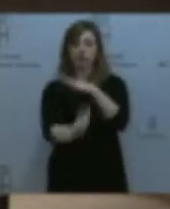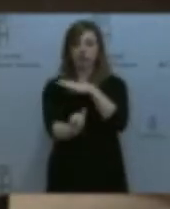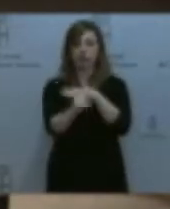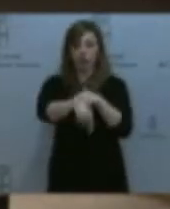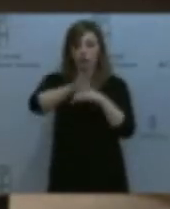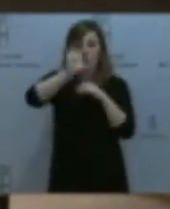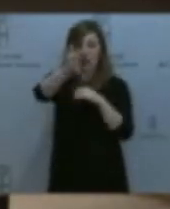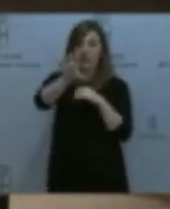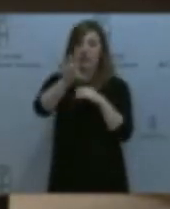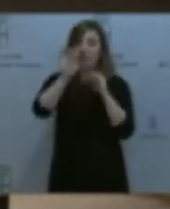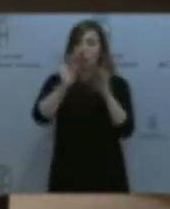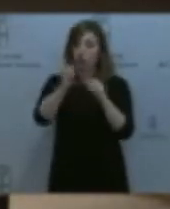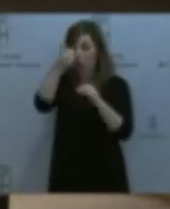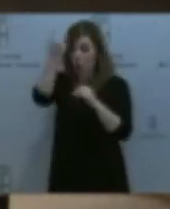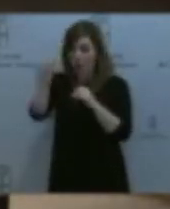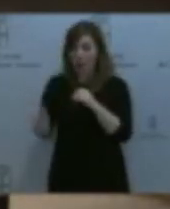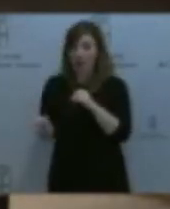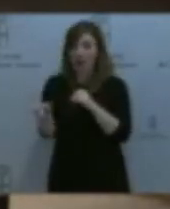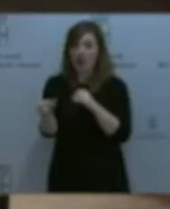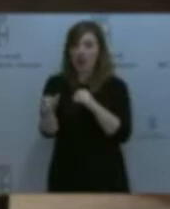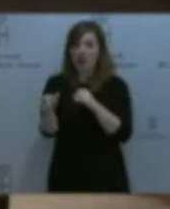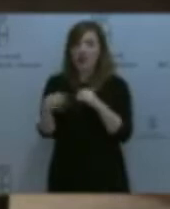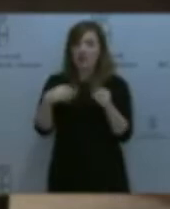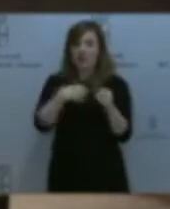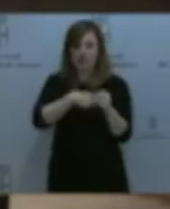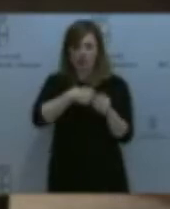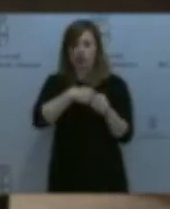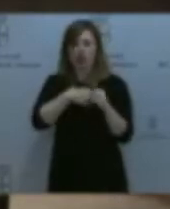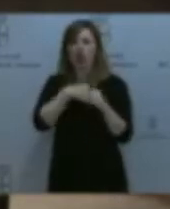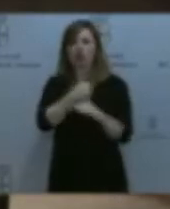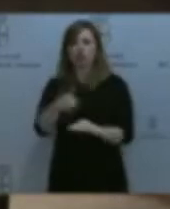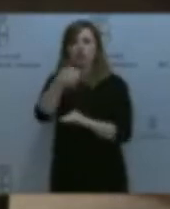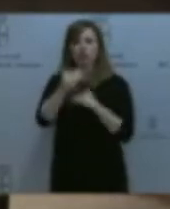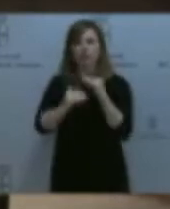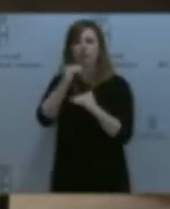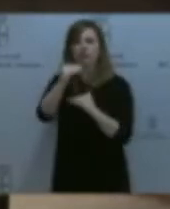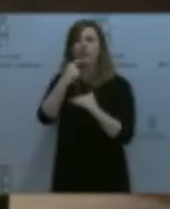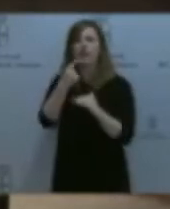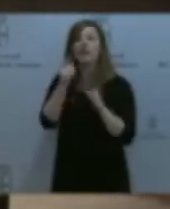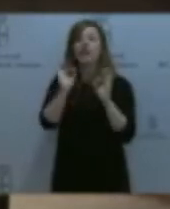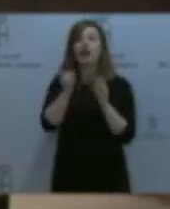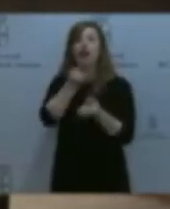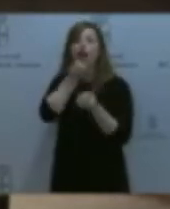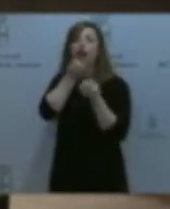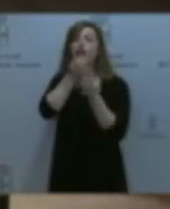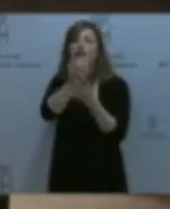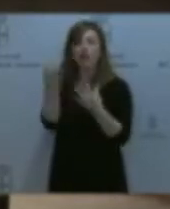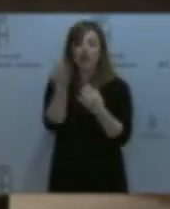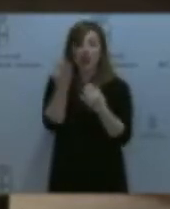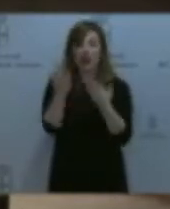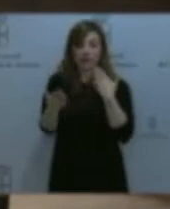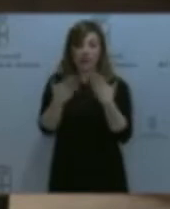Recientemente, Guy Abey, alto funcionario al que se le atribuye la regla del 3%, confesaba en una entrevista que la